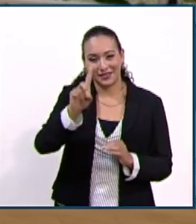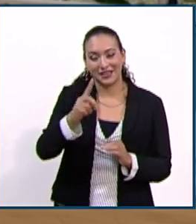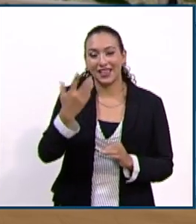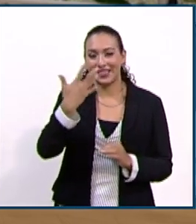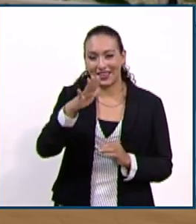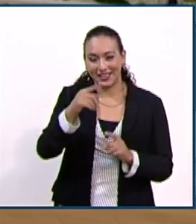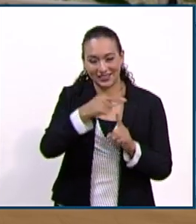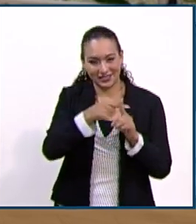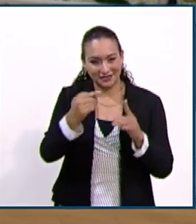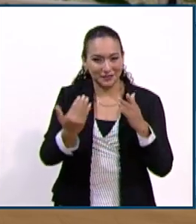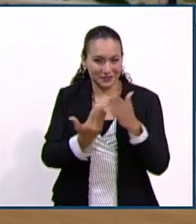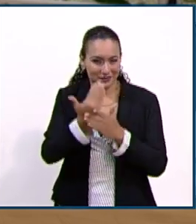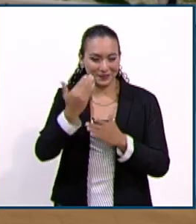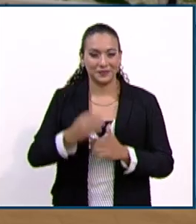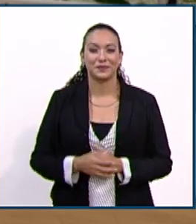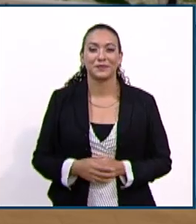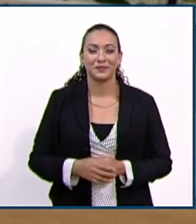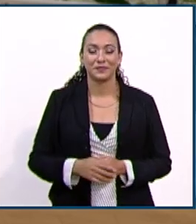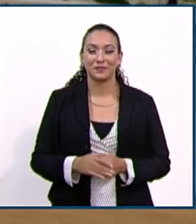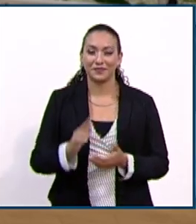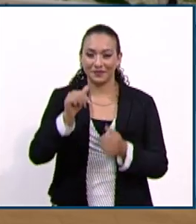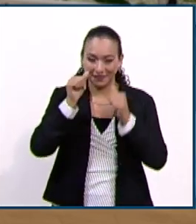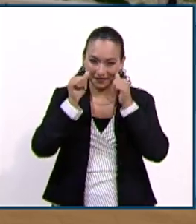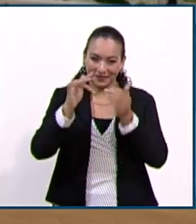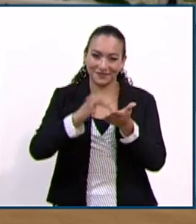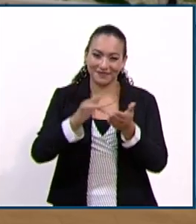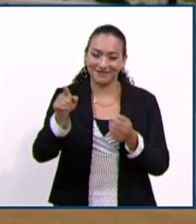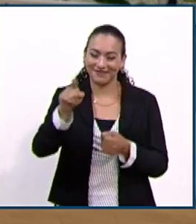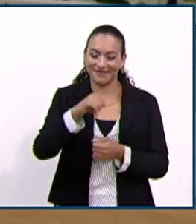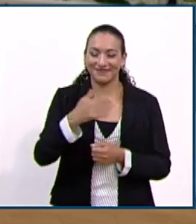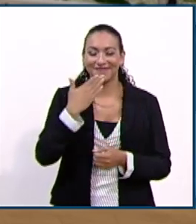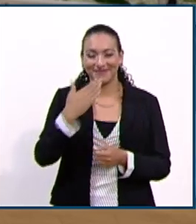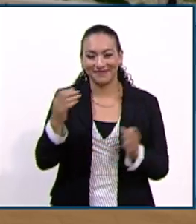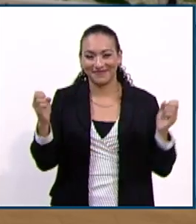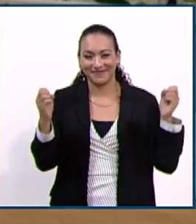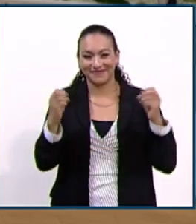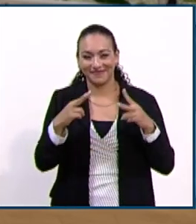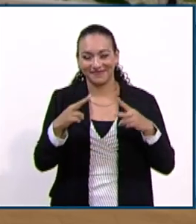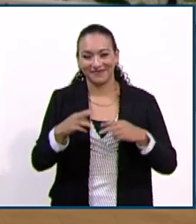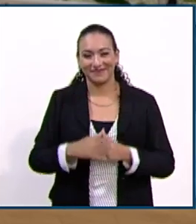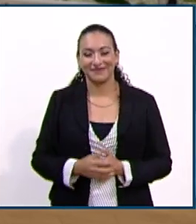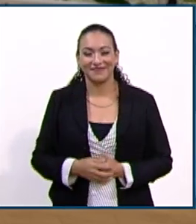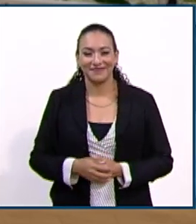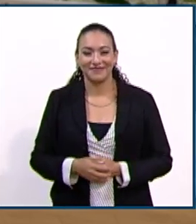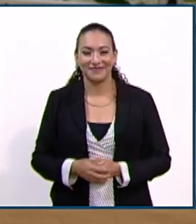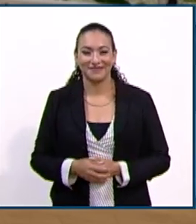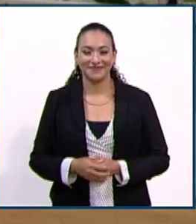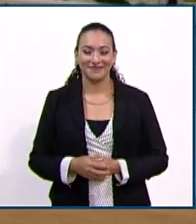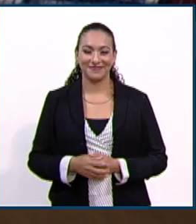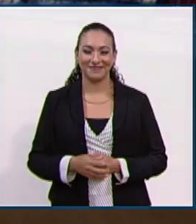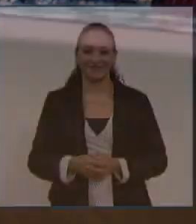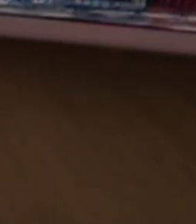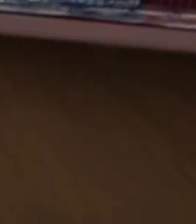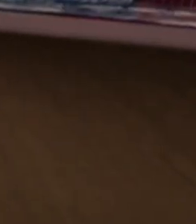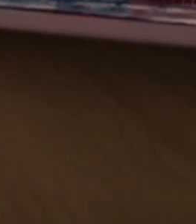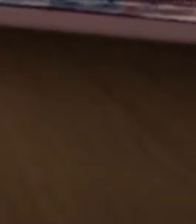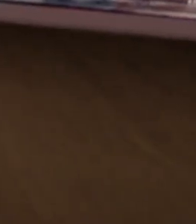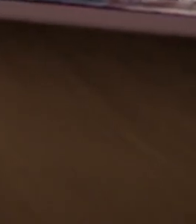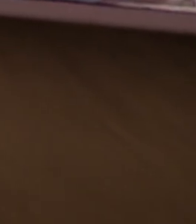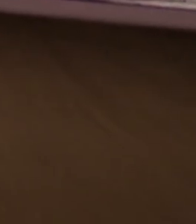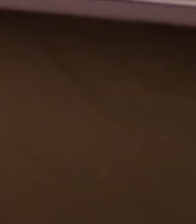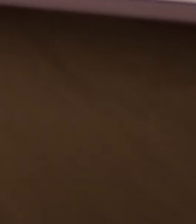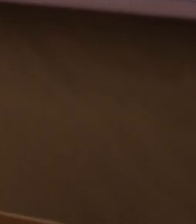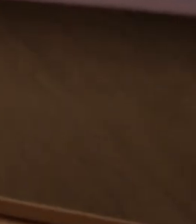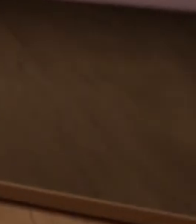a las 10:30 de la mañana. Agradecemos su atención, que tenga una excelente tarde y un bonito fin de semana. Hasta pronto.